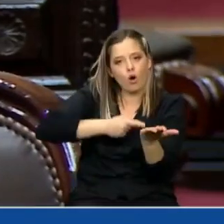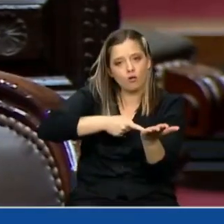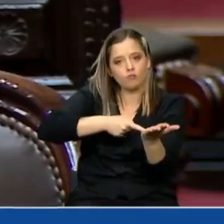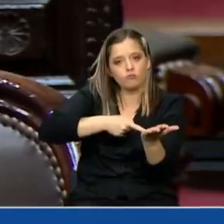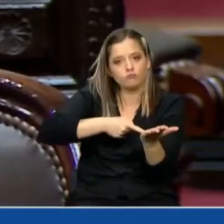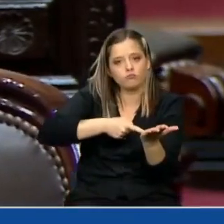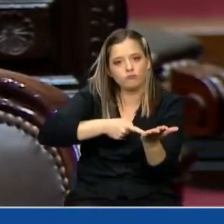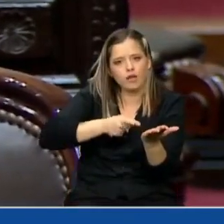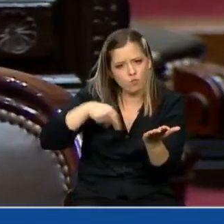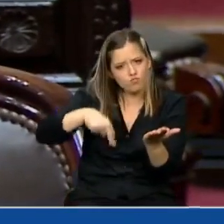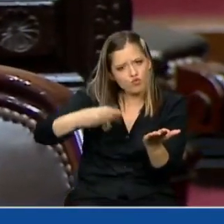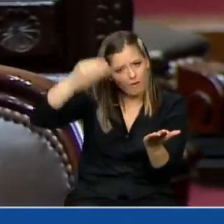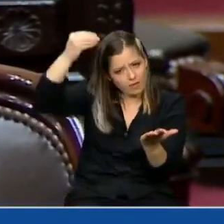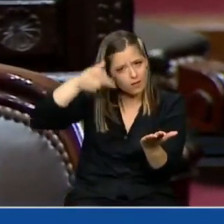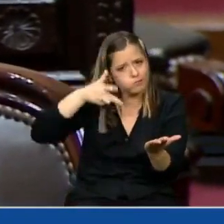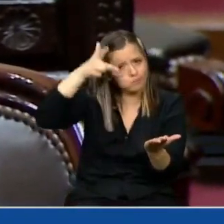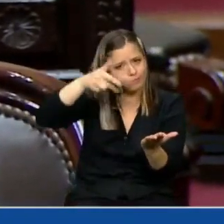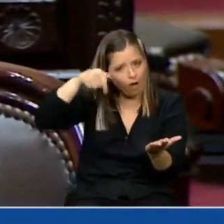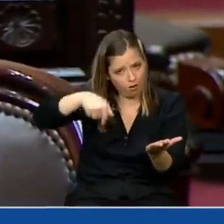que acá se mencionó muchas veces,